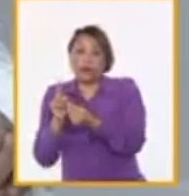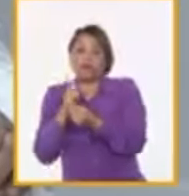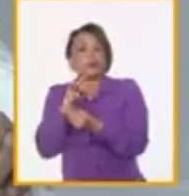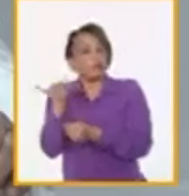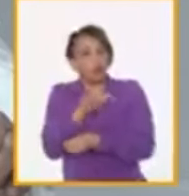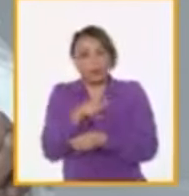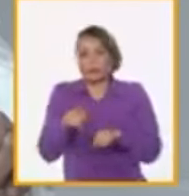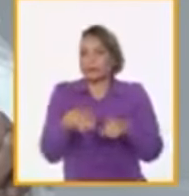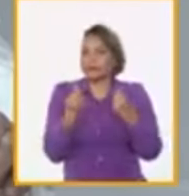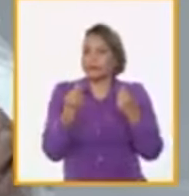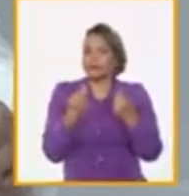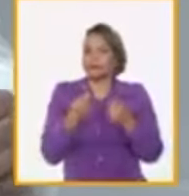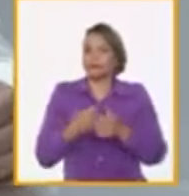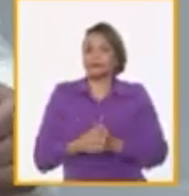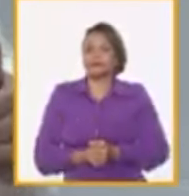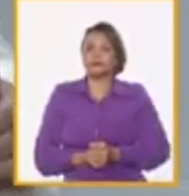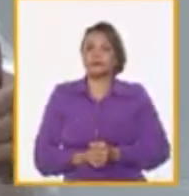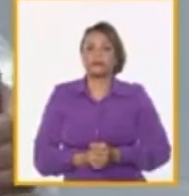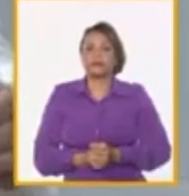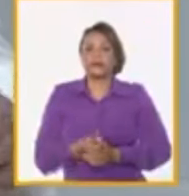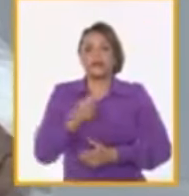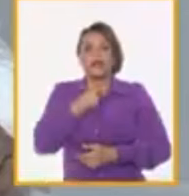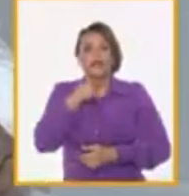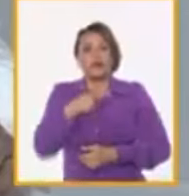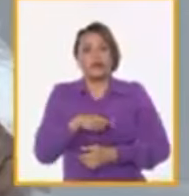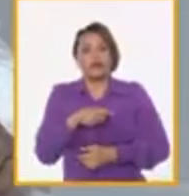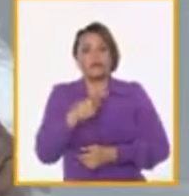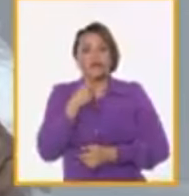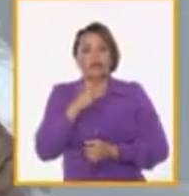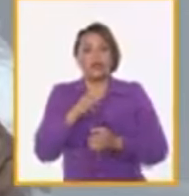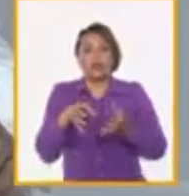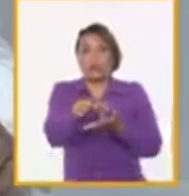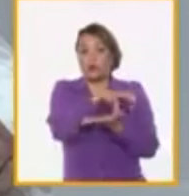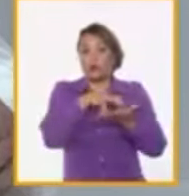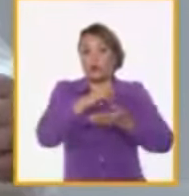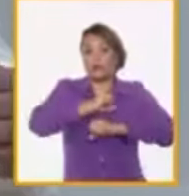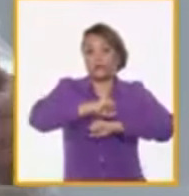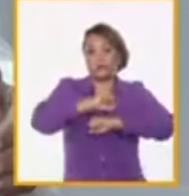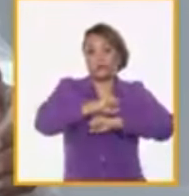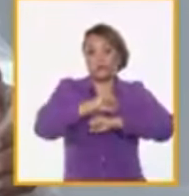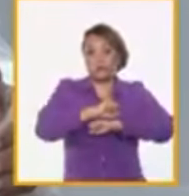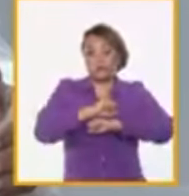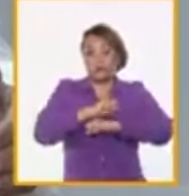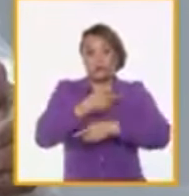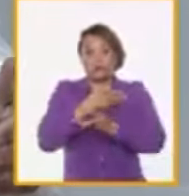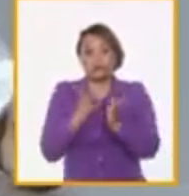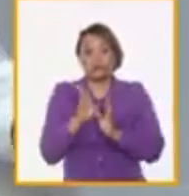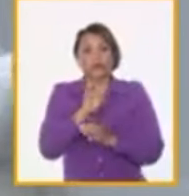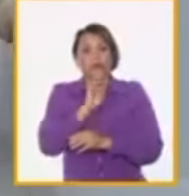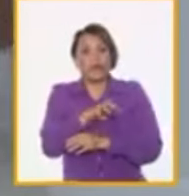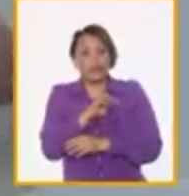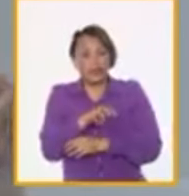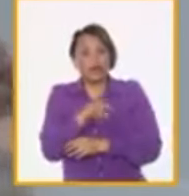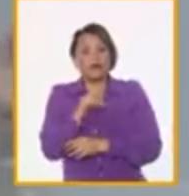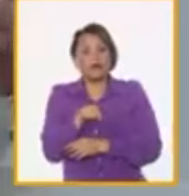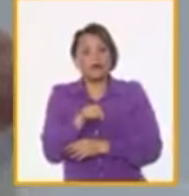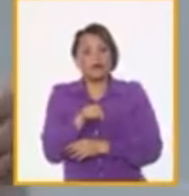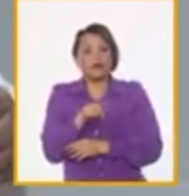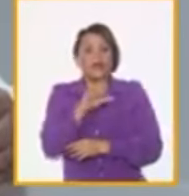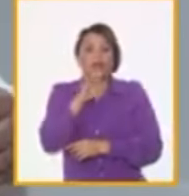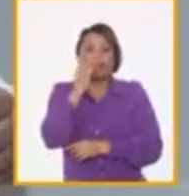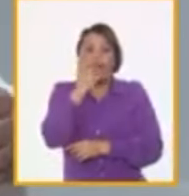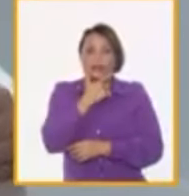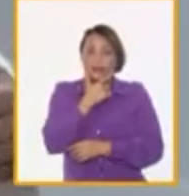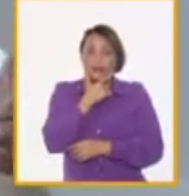dan. En el caso específico de Arihuanao, yo explicarle que si en otro momento hemos